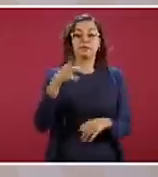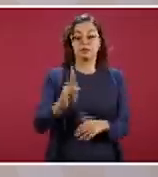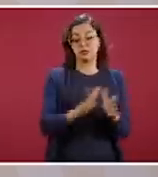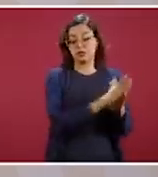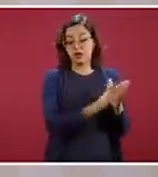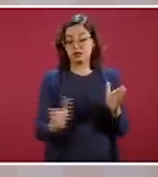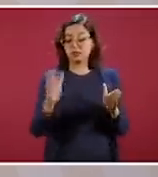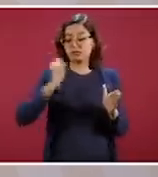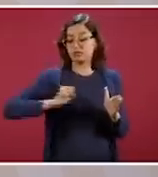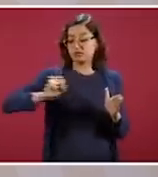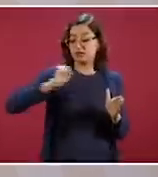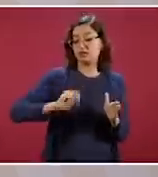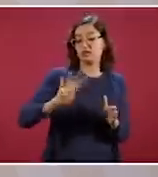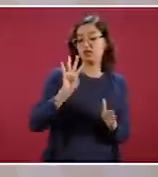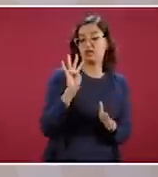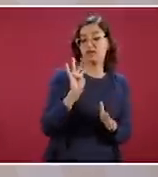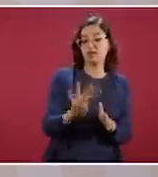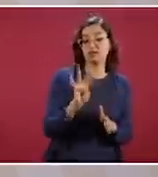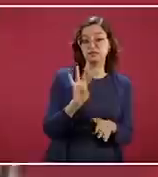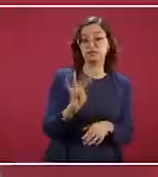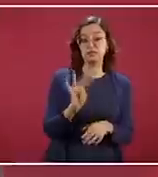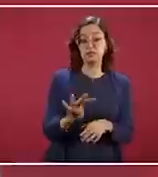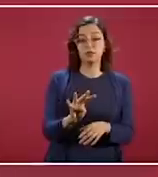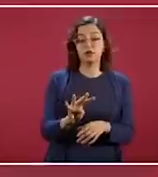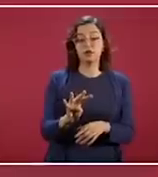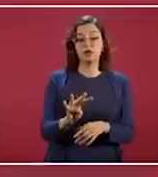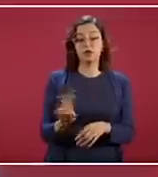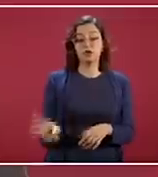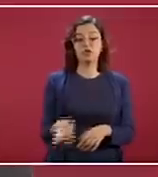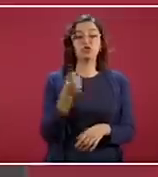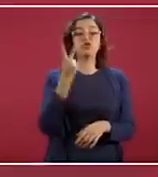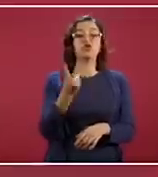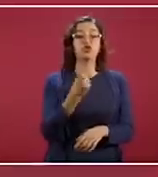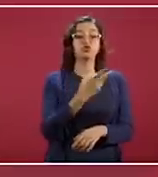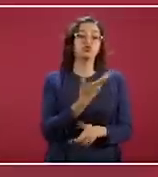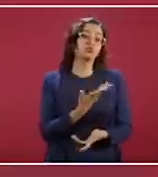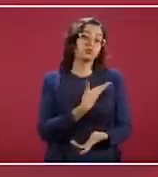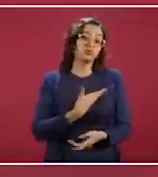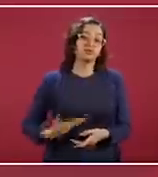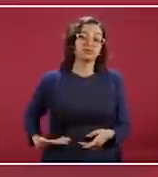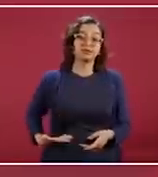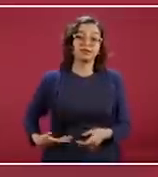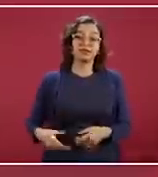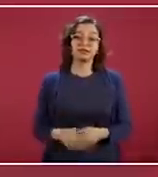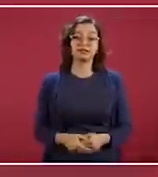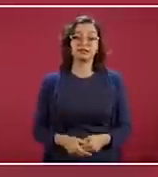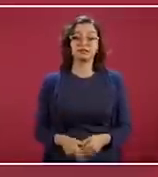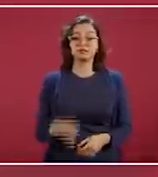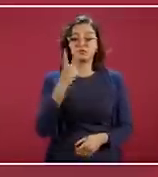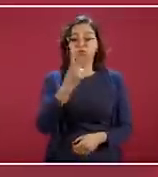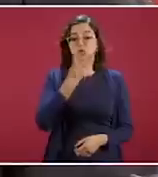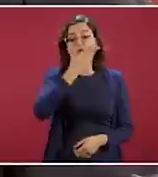XIX, dos dirigentes, dos hombres.